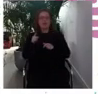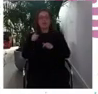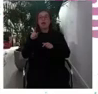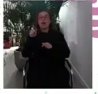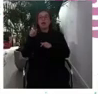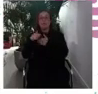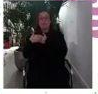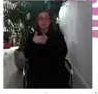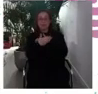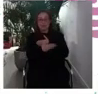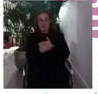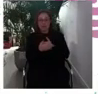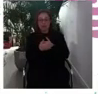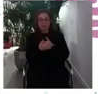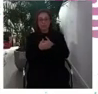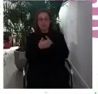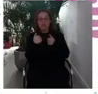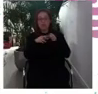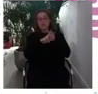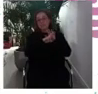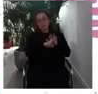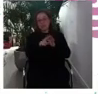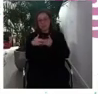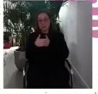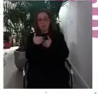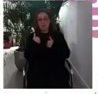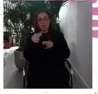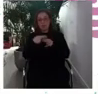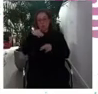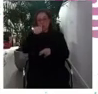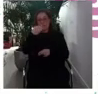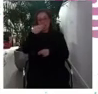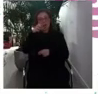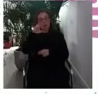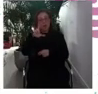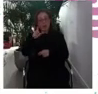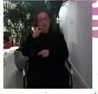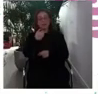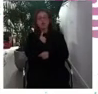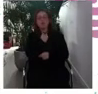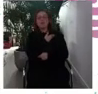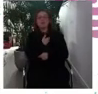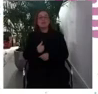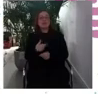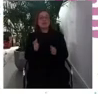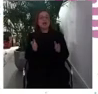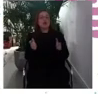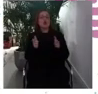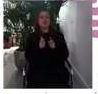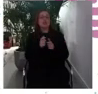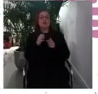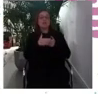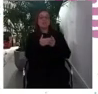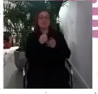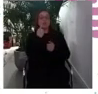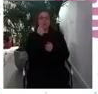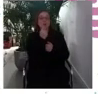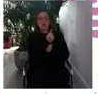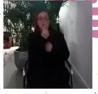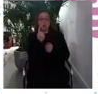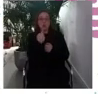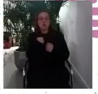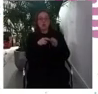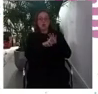vecinos. Mi nombre es Mabel Abreu, como presidenta del Consejo Vecinal 1, y en nombre de